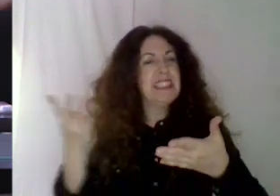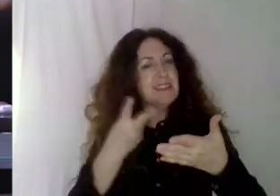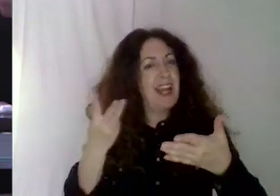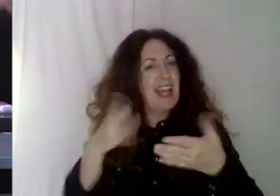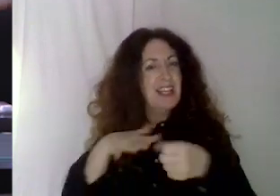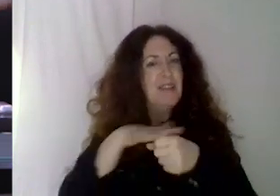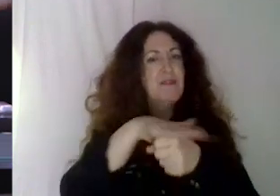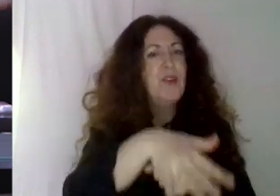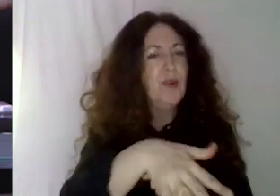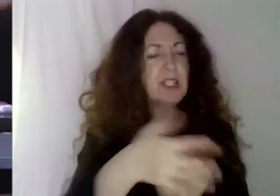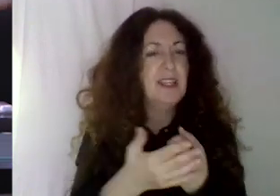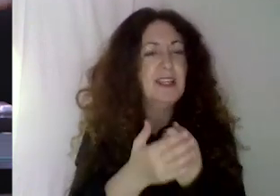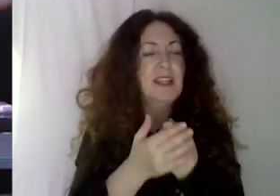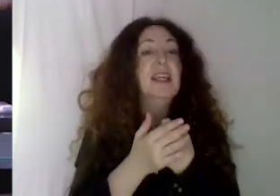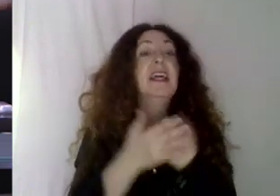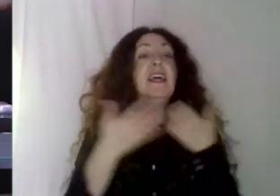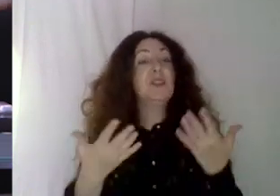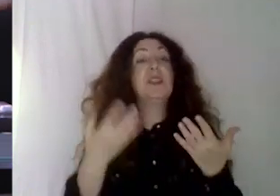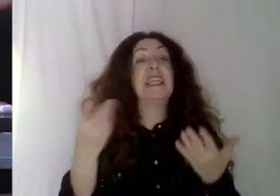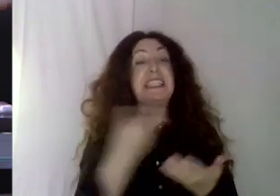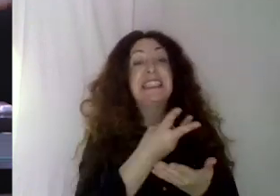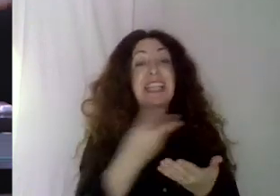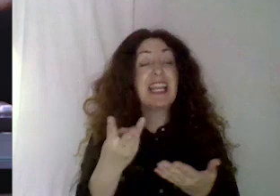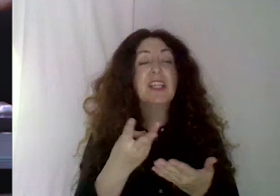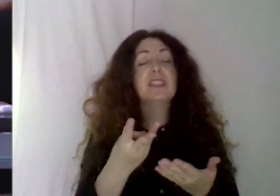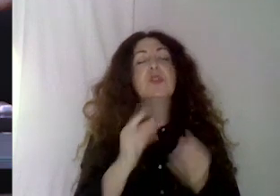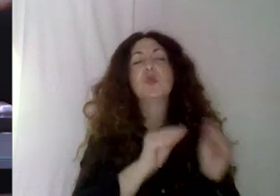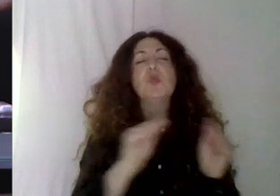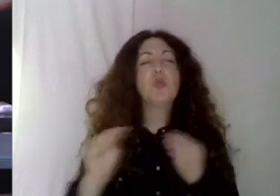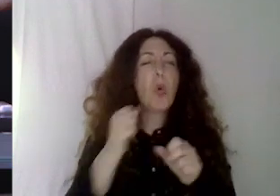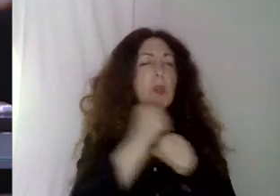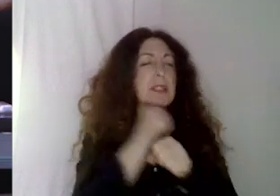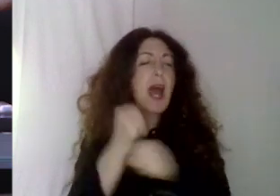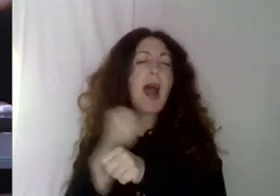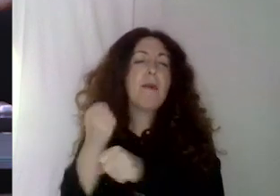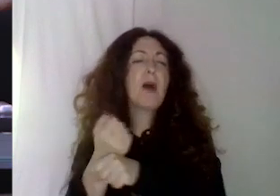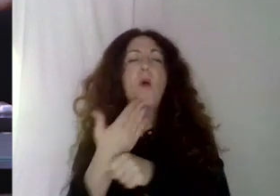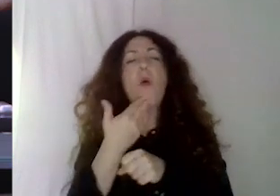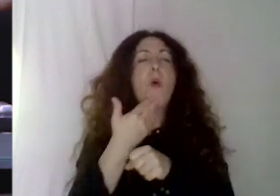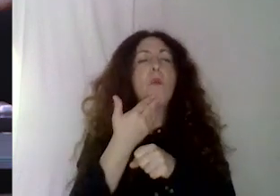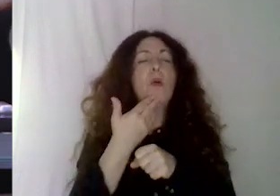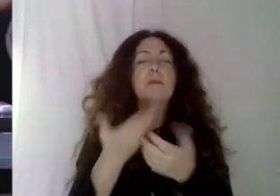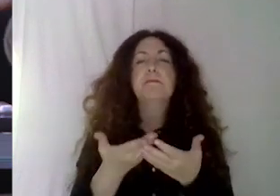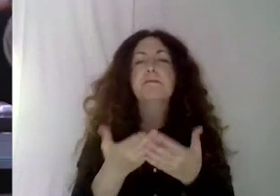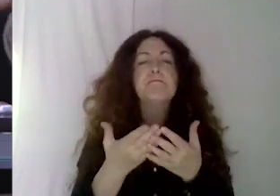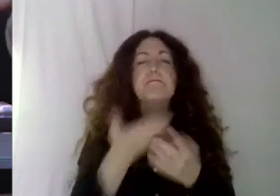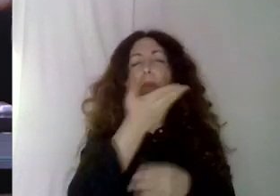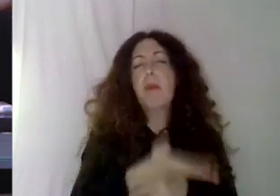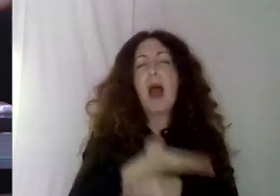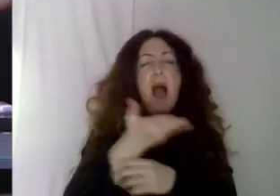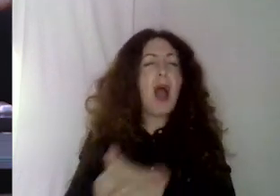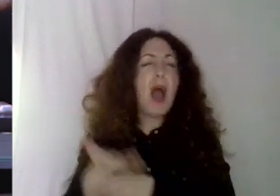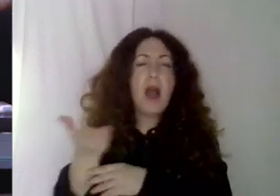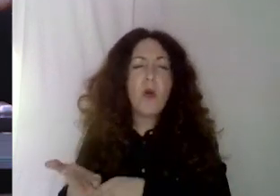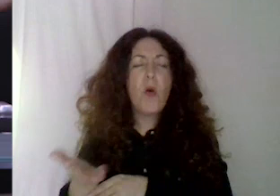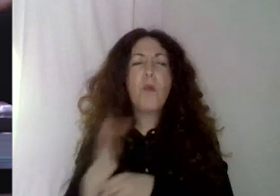una influencia extraordinaria en lo contemporáneo y que, en fin, son valoradas las tres